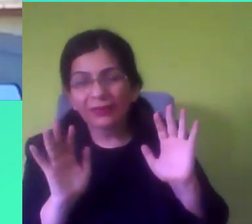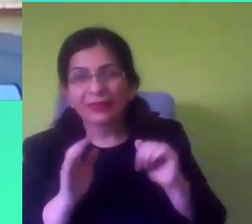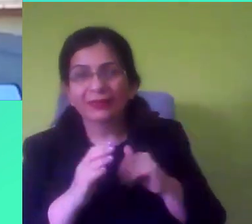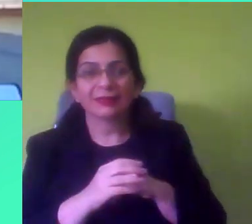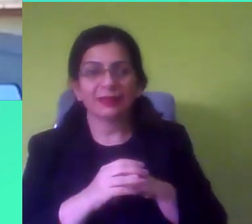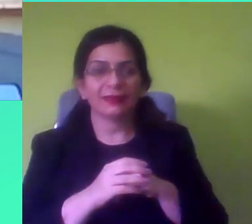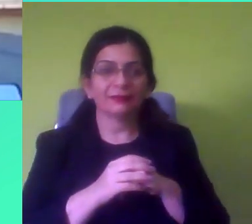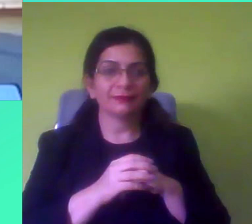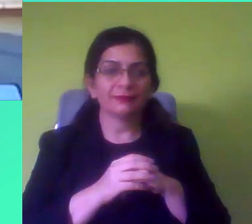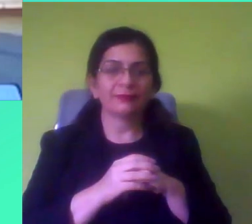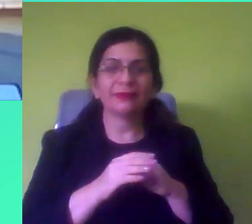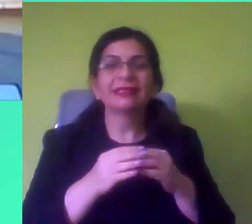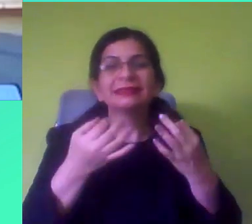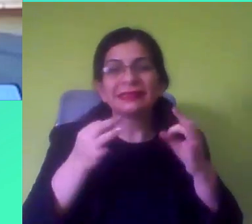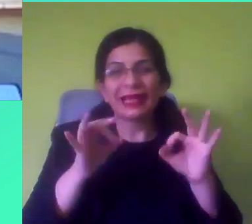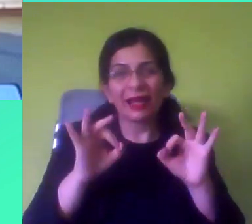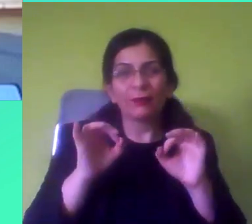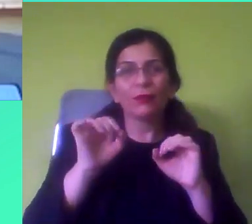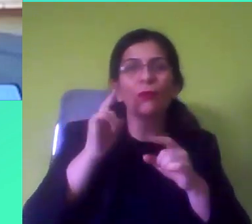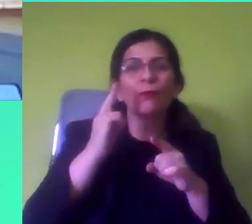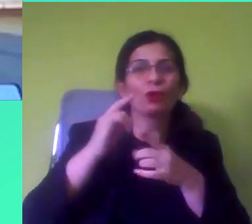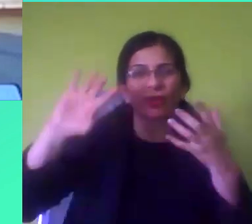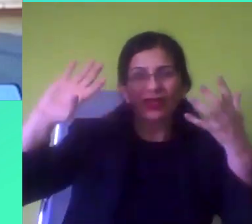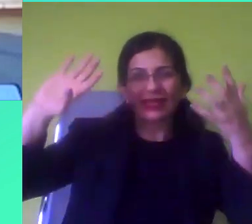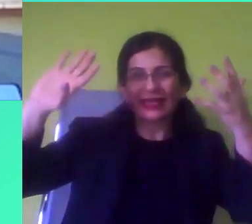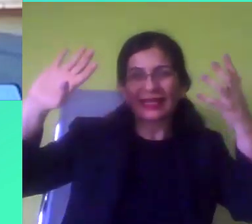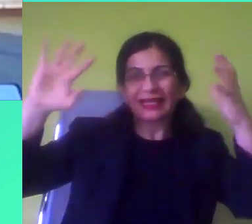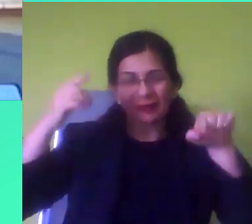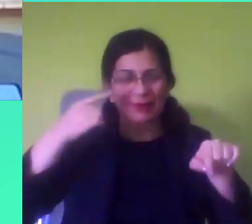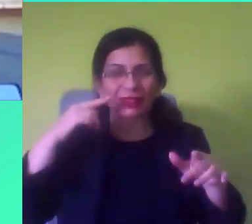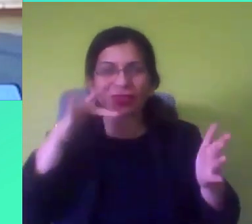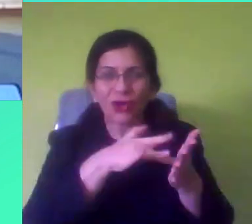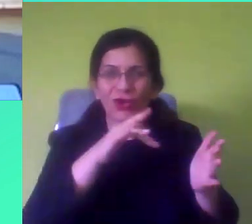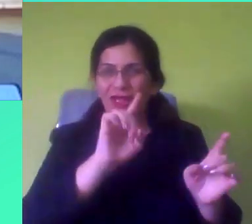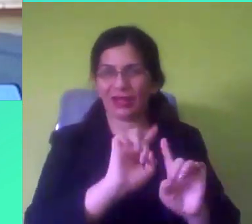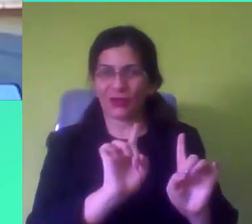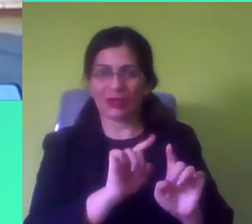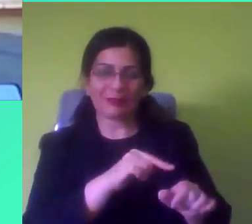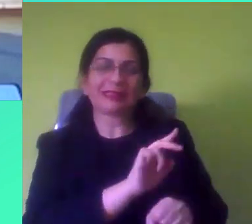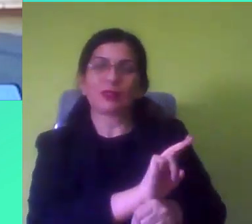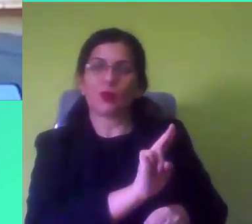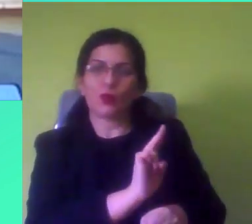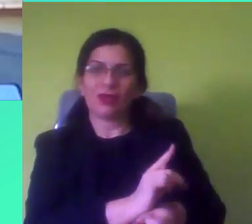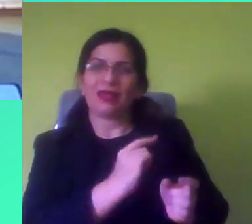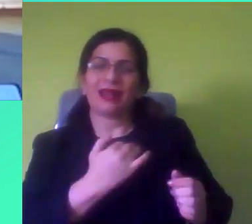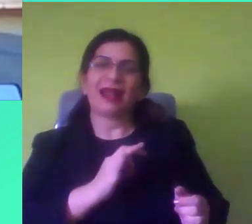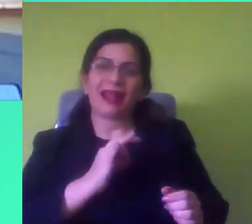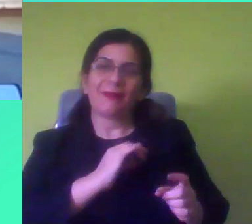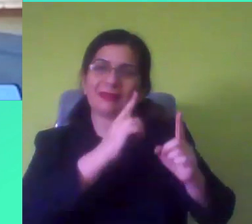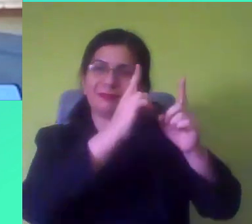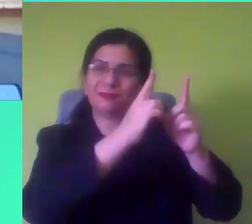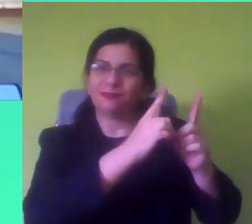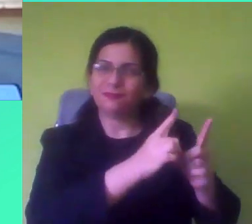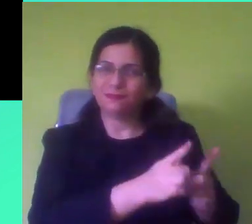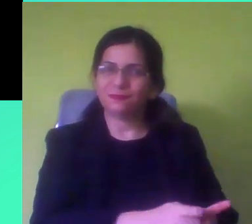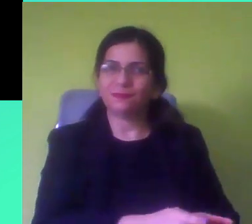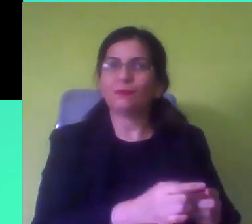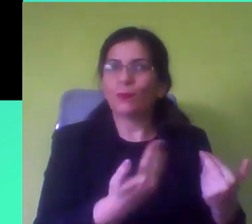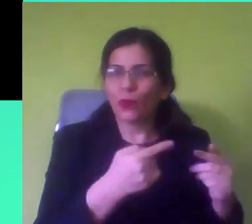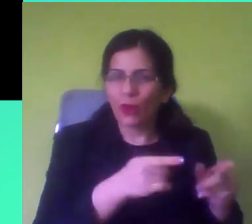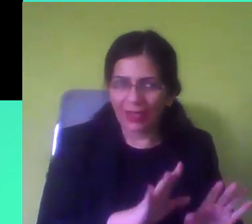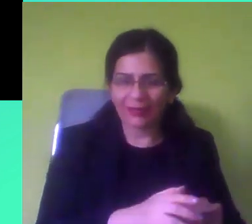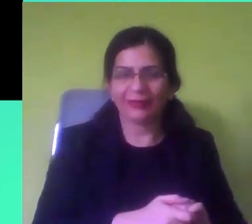menos sensible al cambio climático y es por lo tanto esperable que sean los que persistan en el